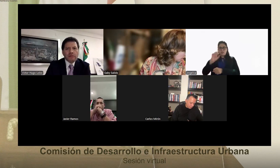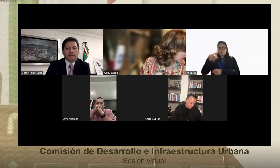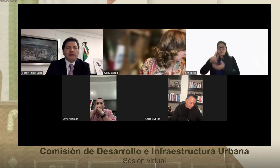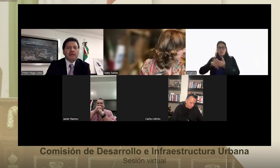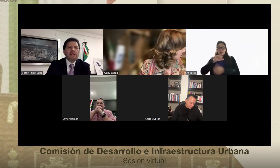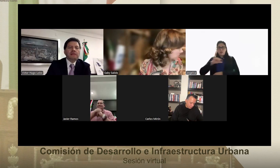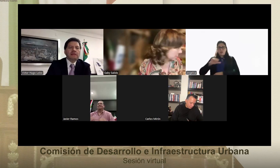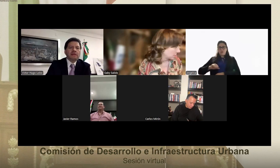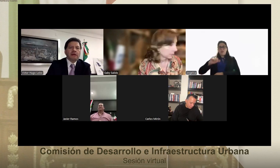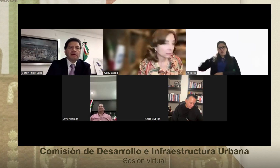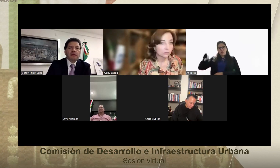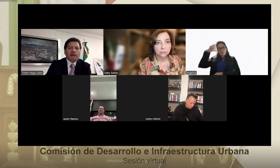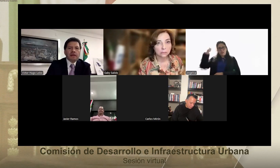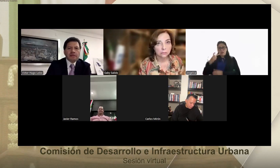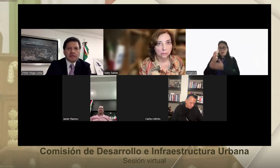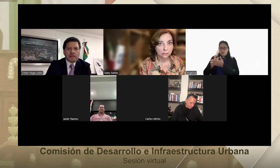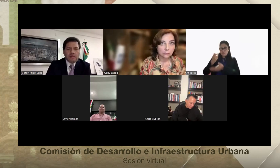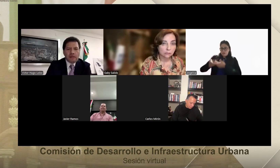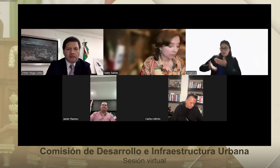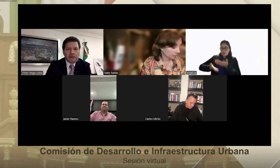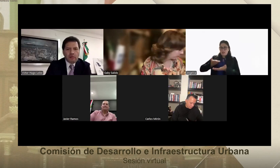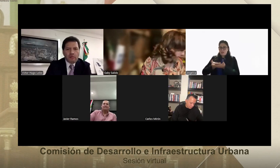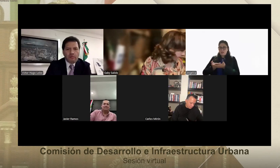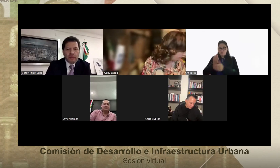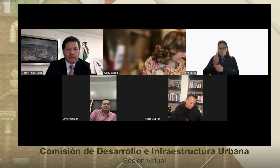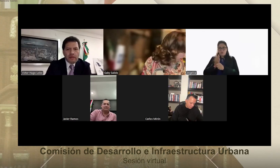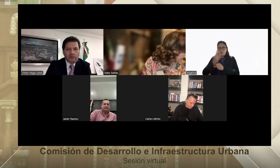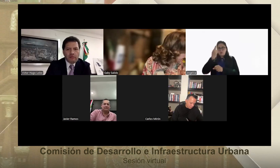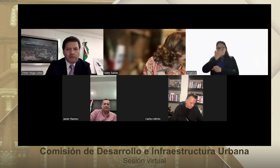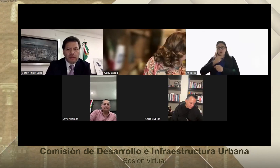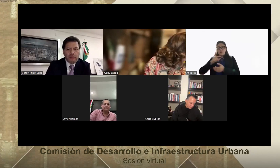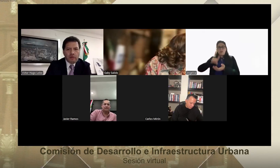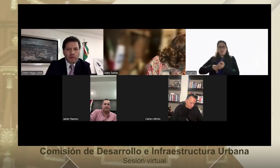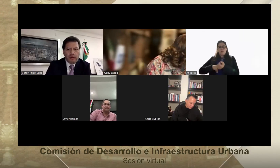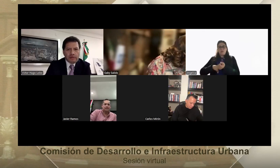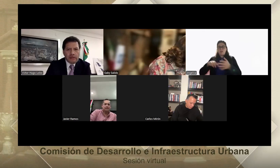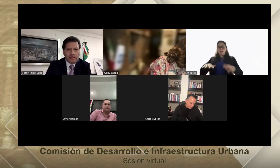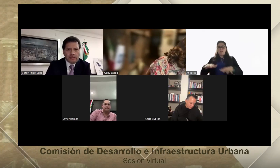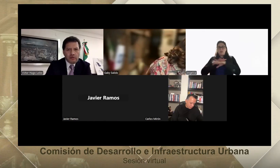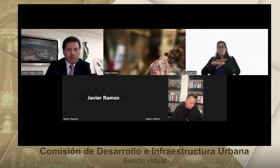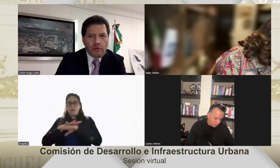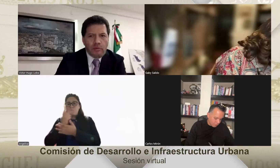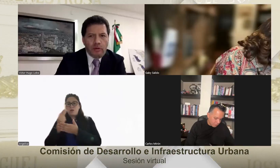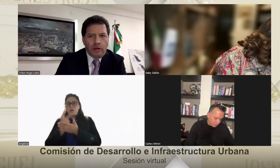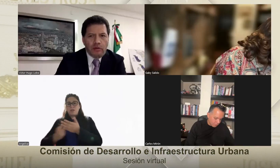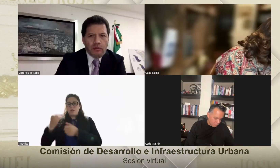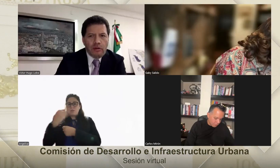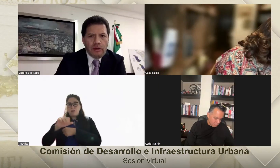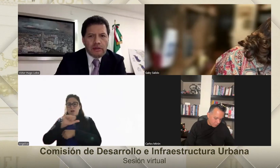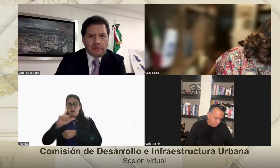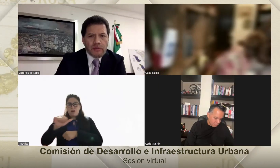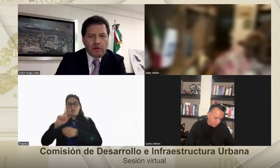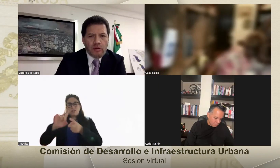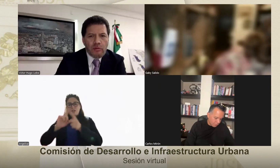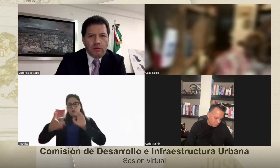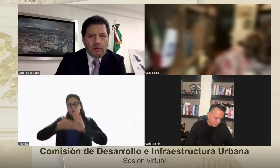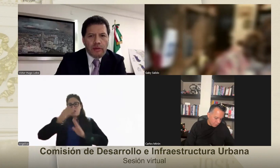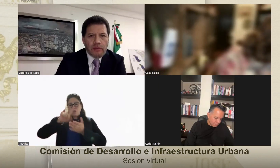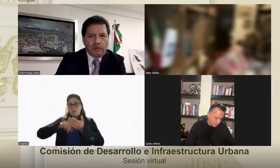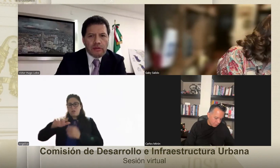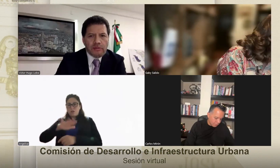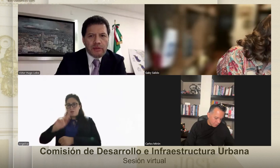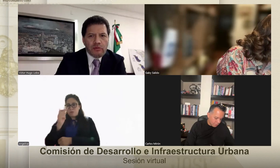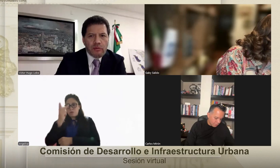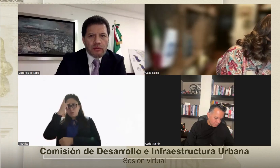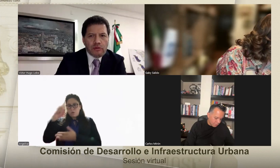respecto, se precisa que la iniciativa que se dictamina tiene como finalidad modificar el programa parcial de desarrollo urbano Polanco respecto al inmueble